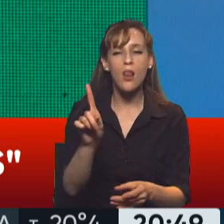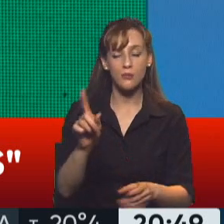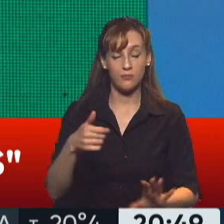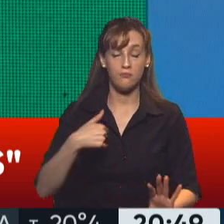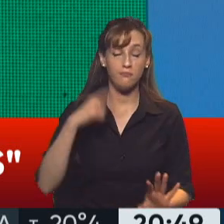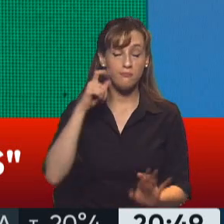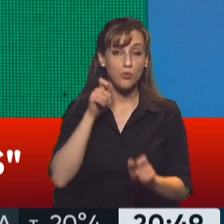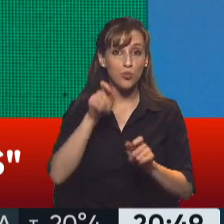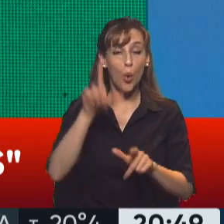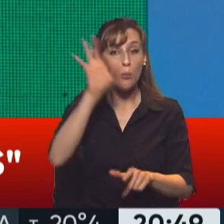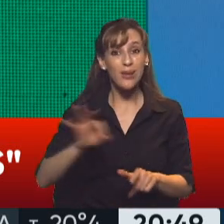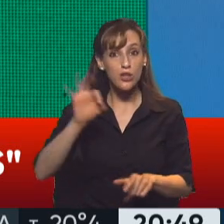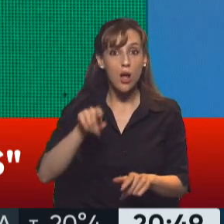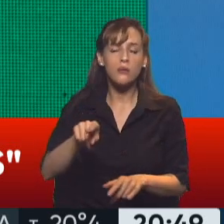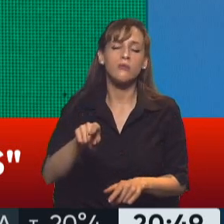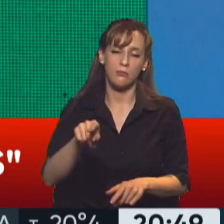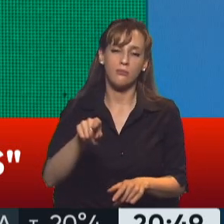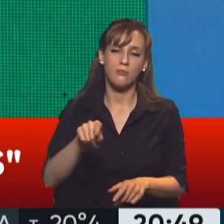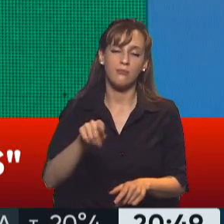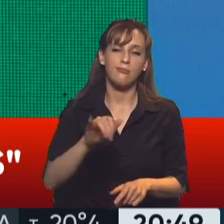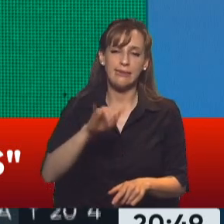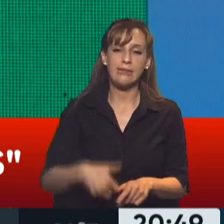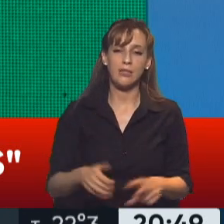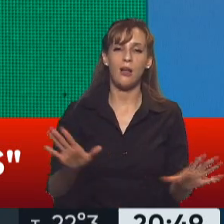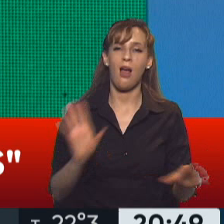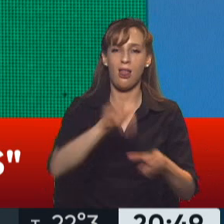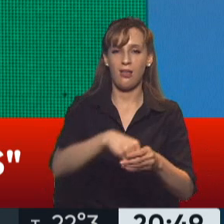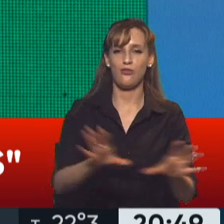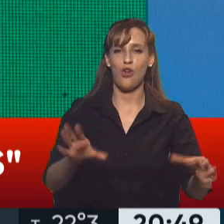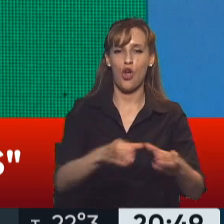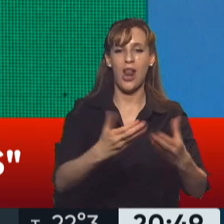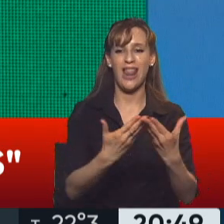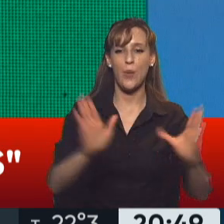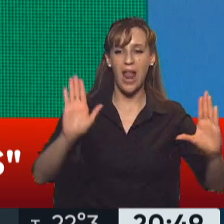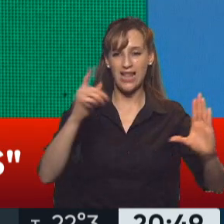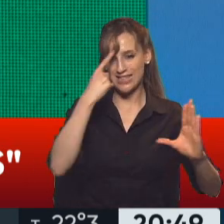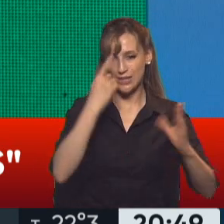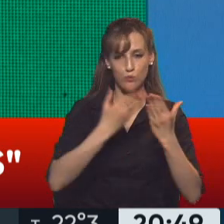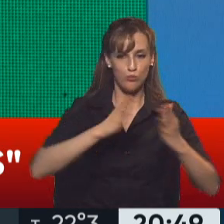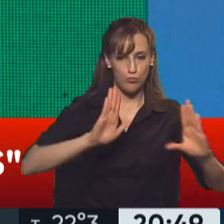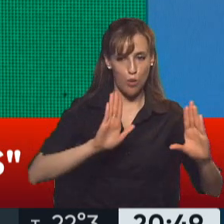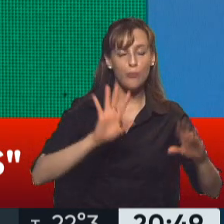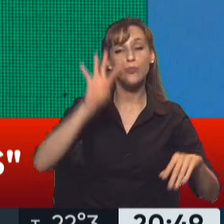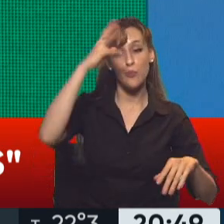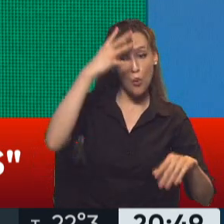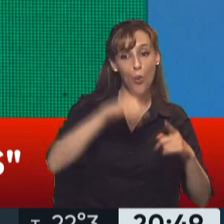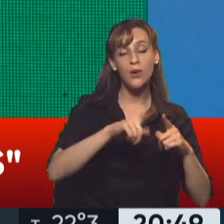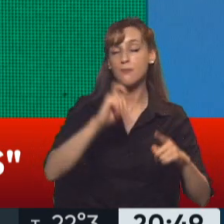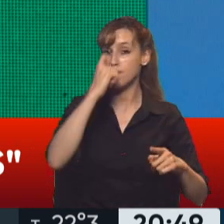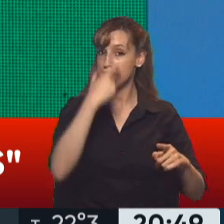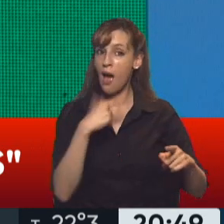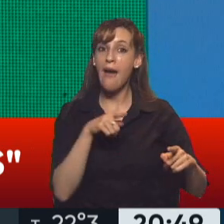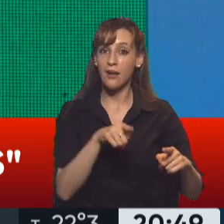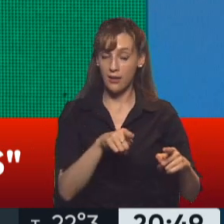ideológicamente pertenece a la familia del liberalismo. Claro. En el caso de Bullrich y del propio Macri, con una